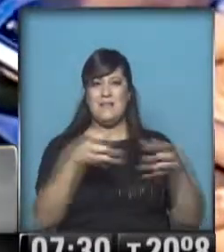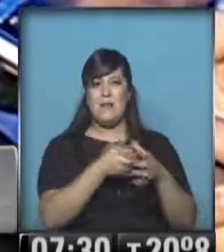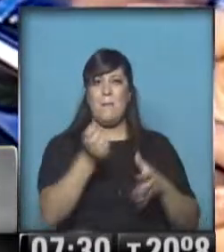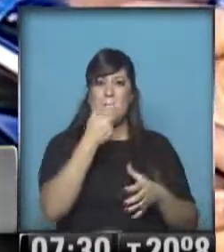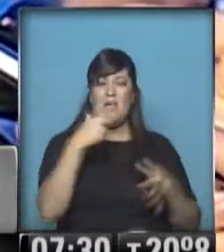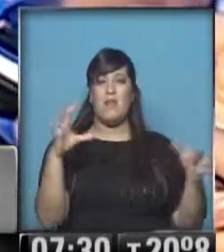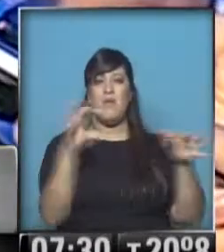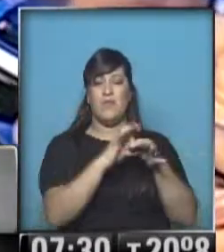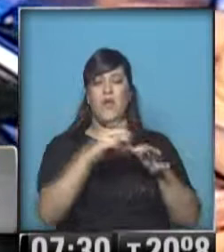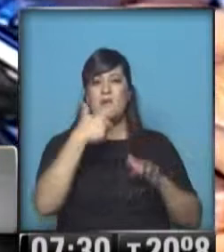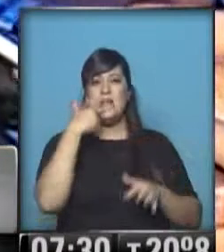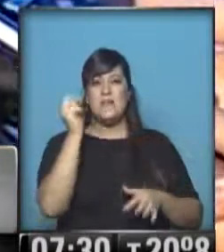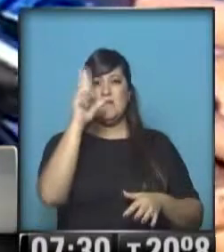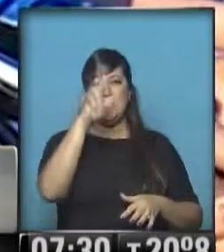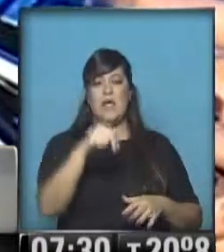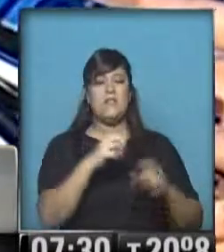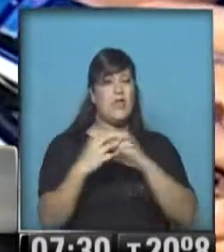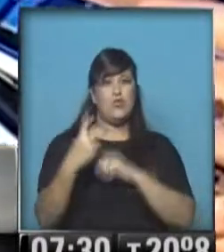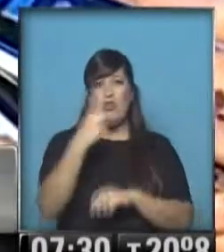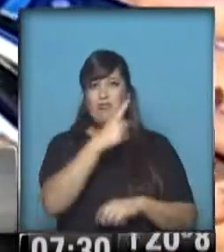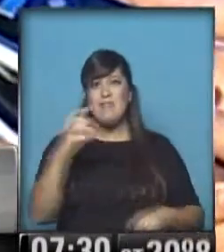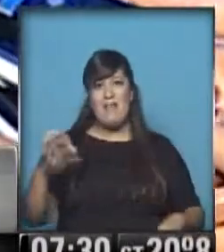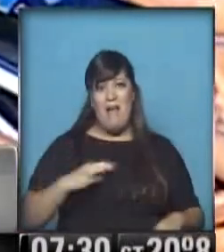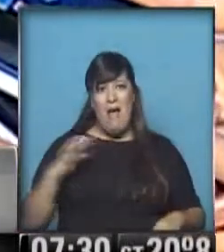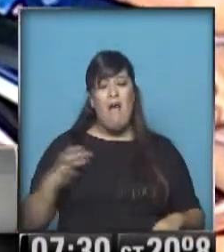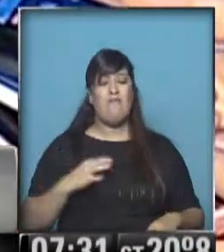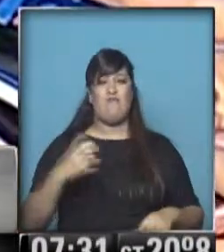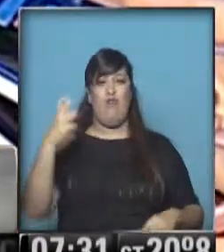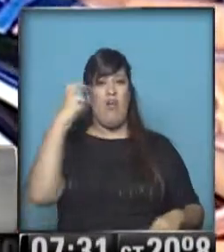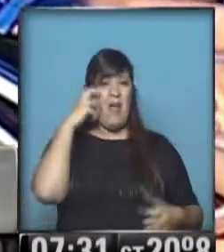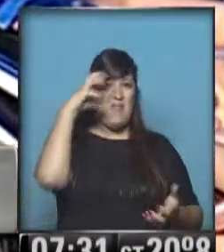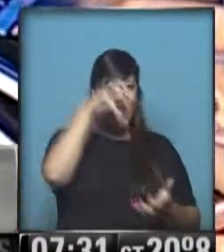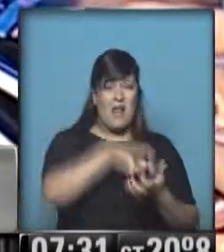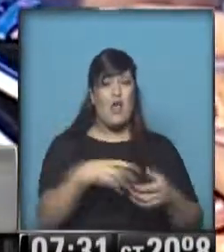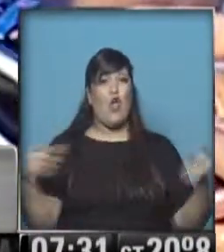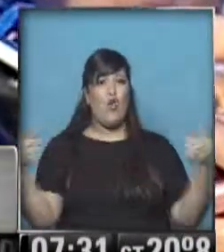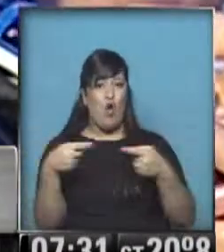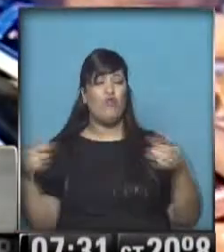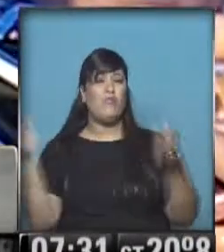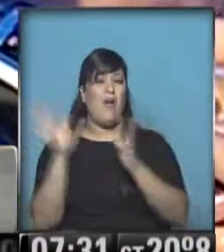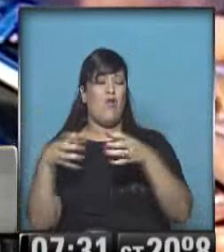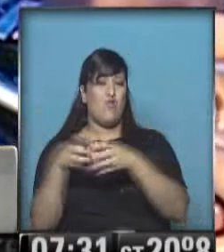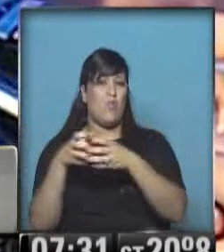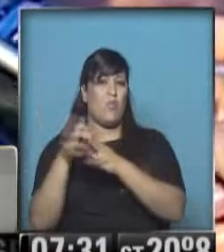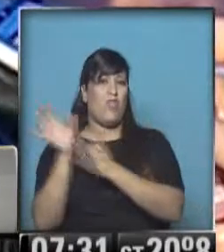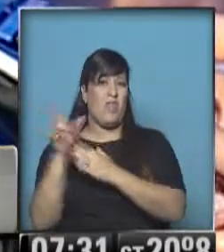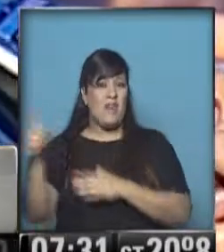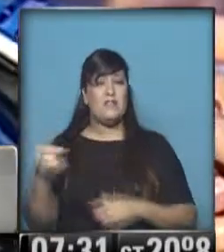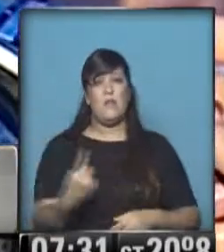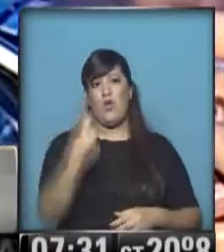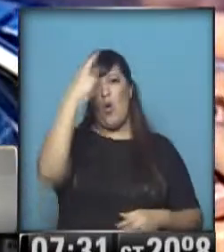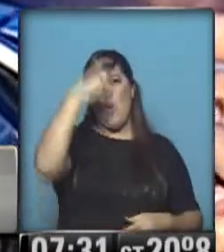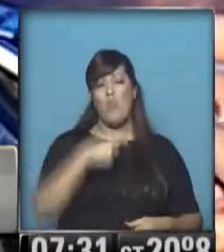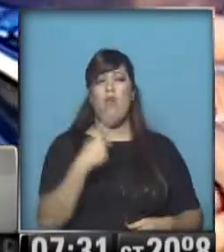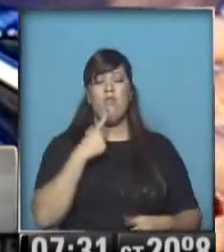ha sido una discusión de más de 100 años del radicalismo contra el conservadurismo y alguien alegremente creyéndose que es